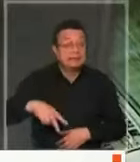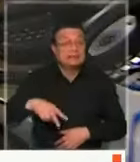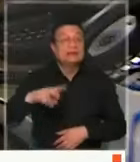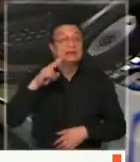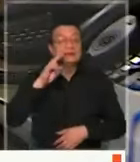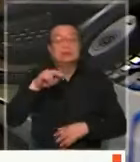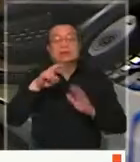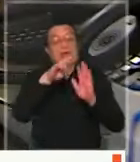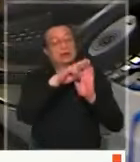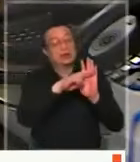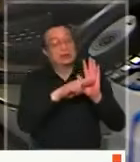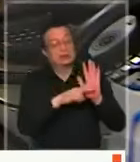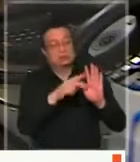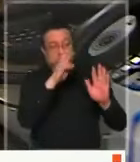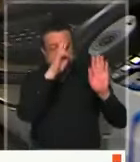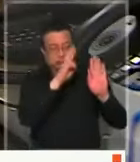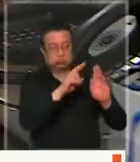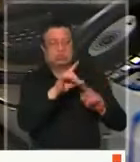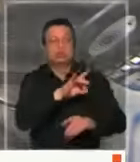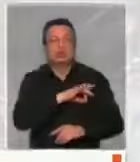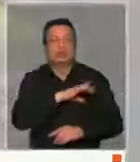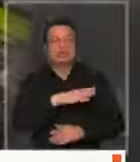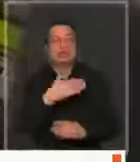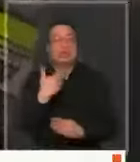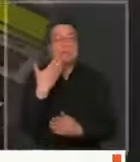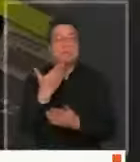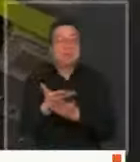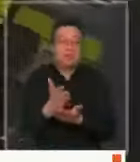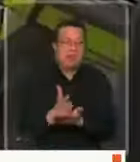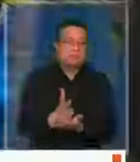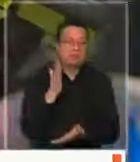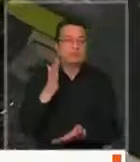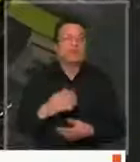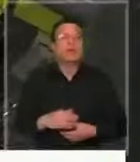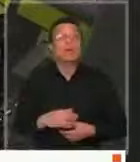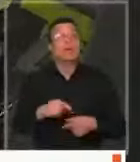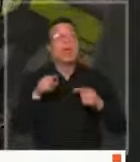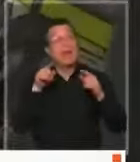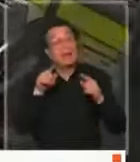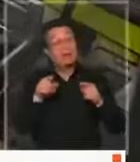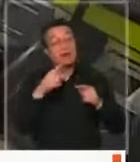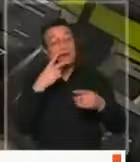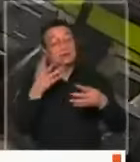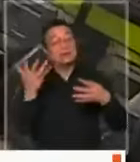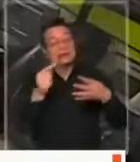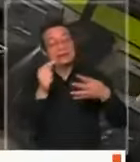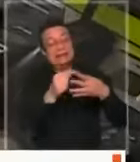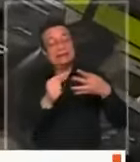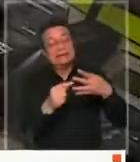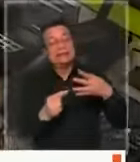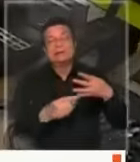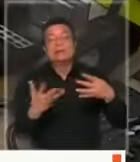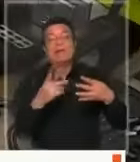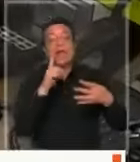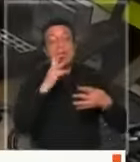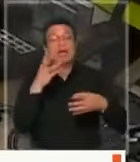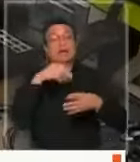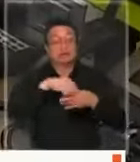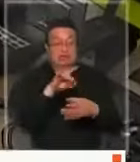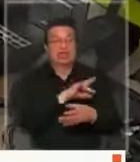marcos regulatorios que nuestro país exige. Vamos a buscar los principios activos que hoy día en nuestro país